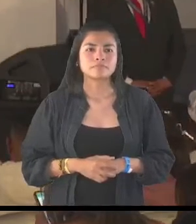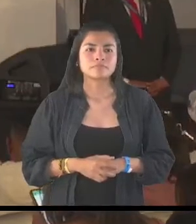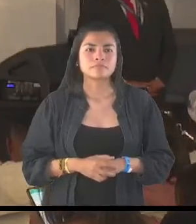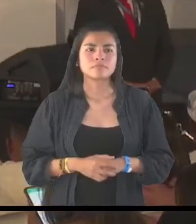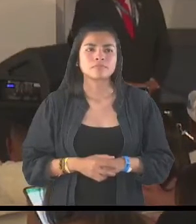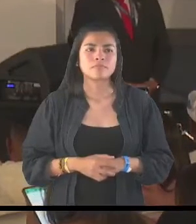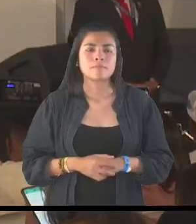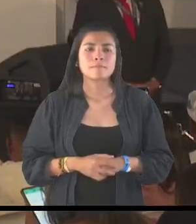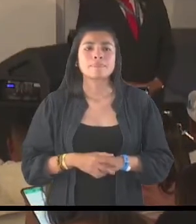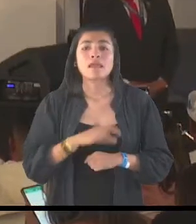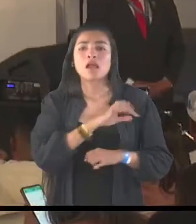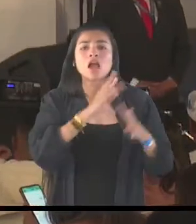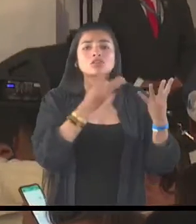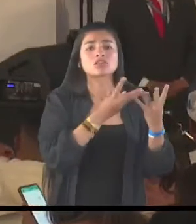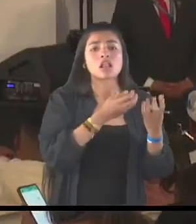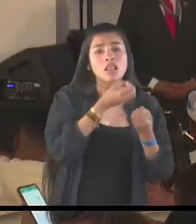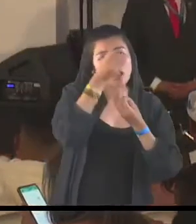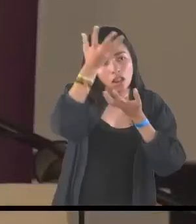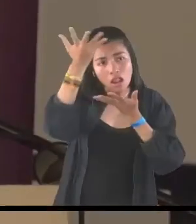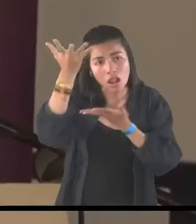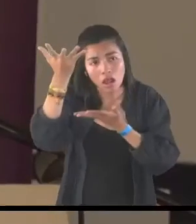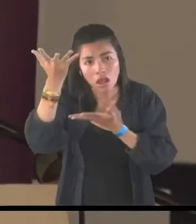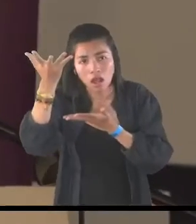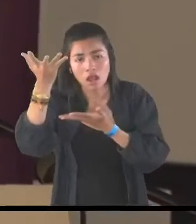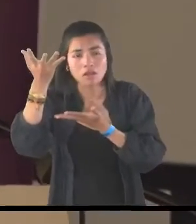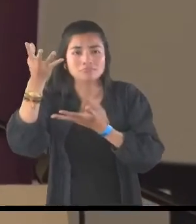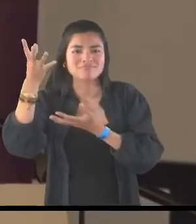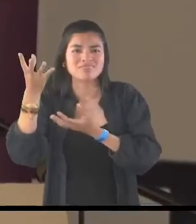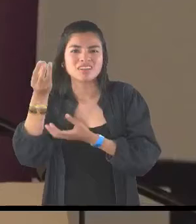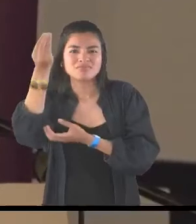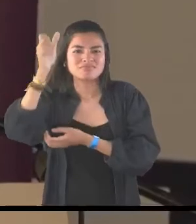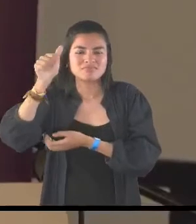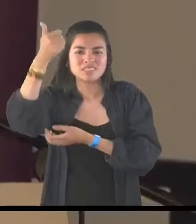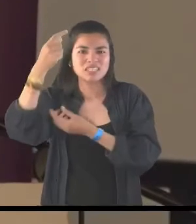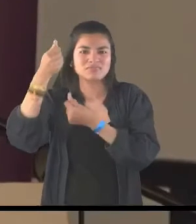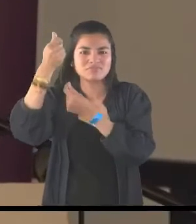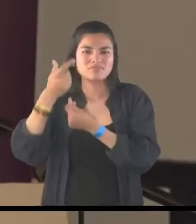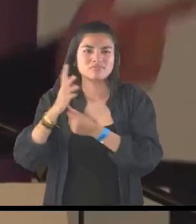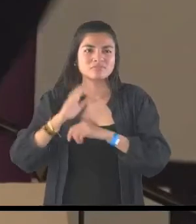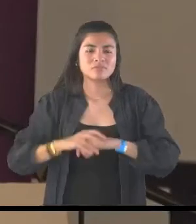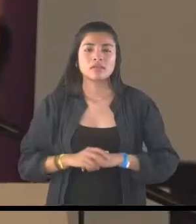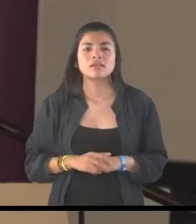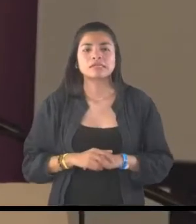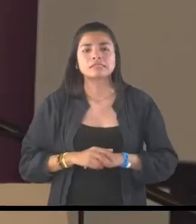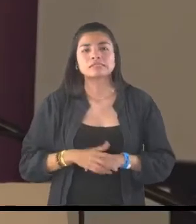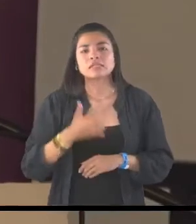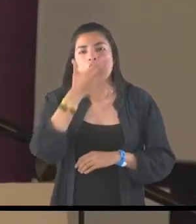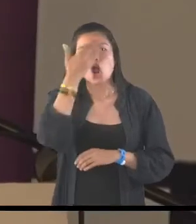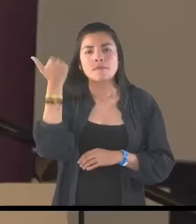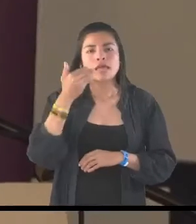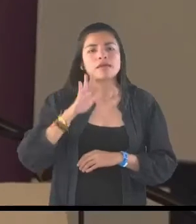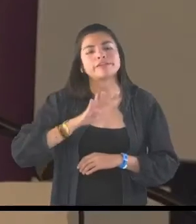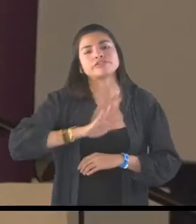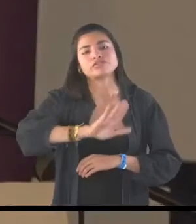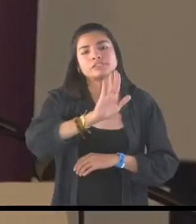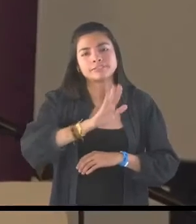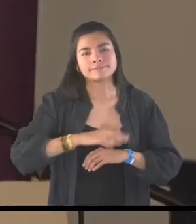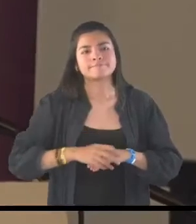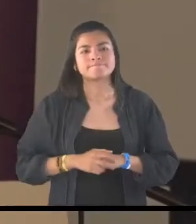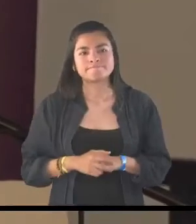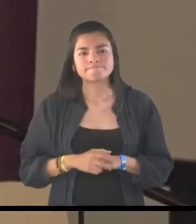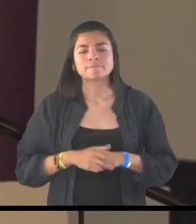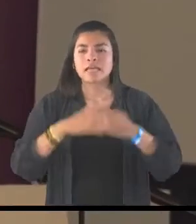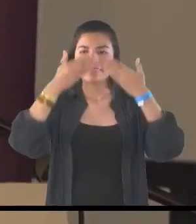Esos congresistas que se le vendieron al statu quo, al establecimiento, y se olvidaron de ustedes, rompieron